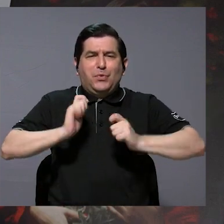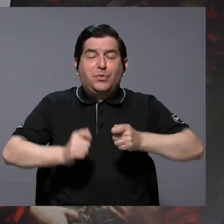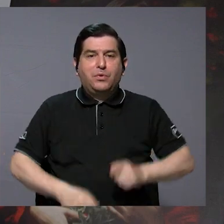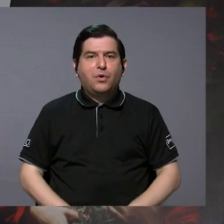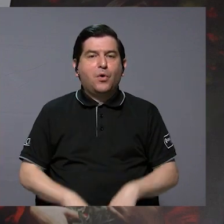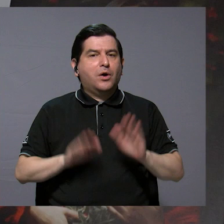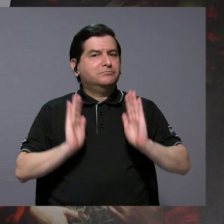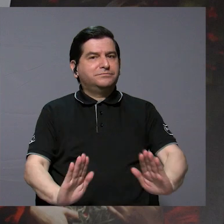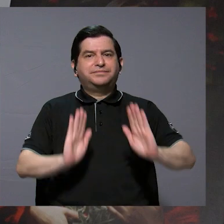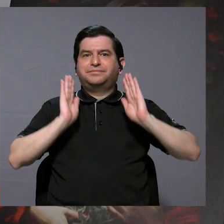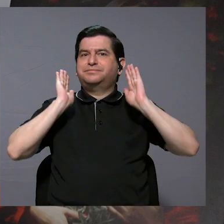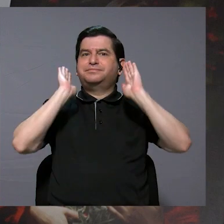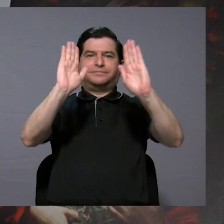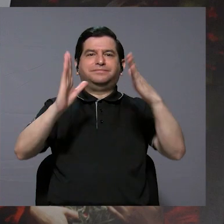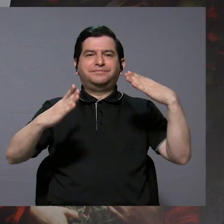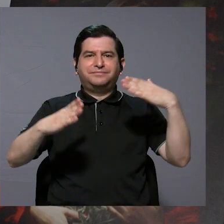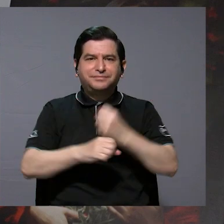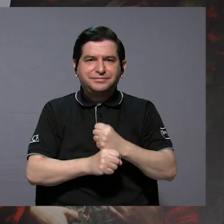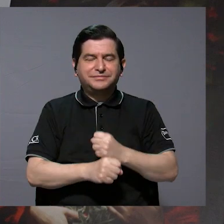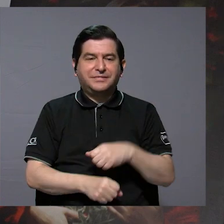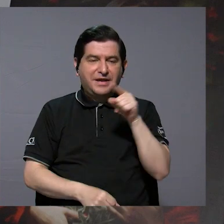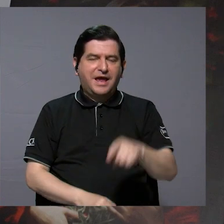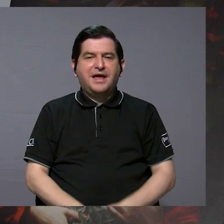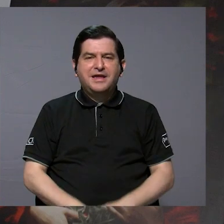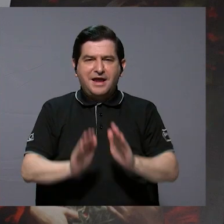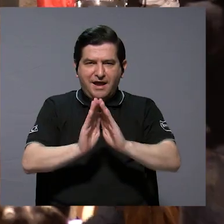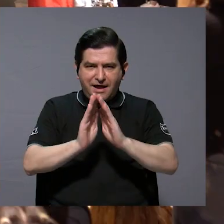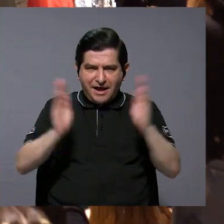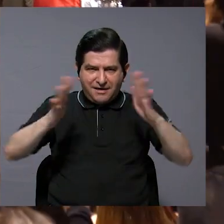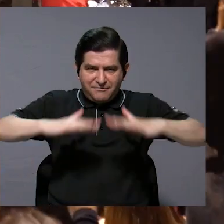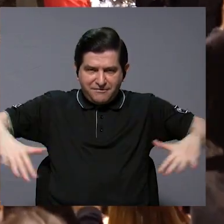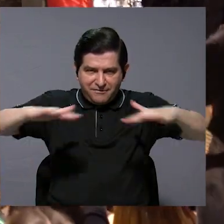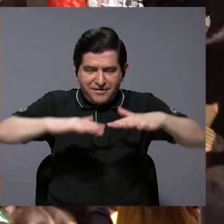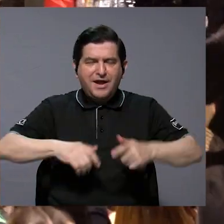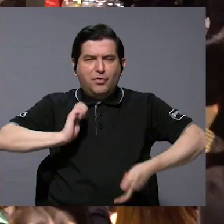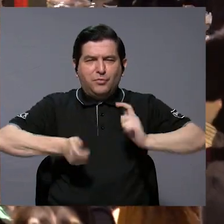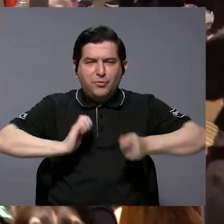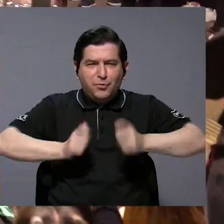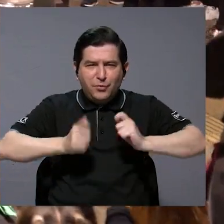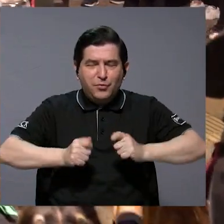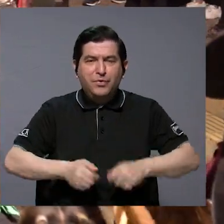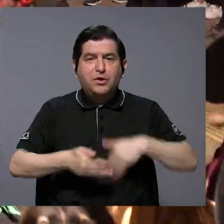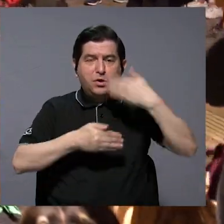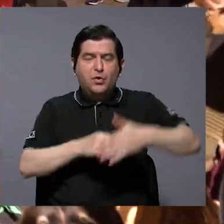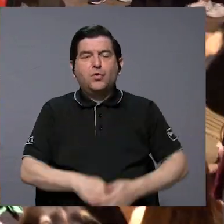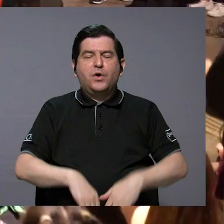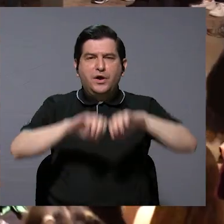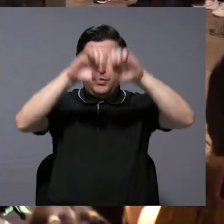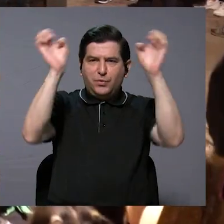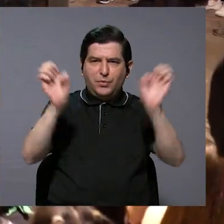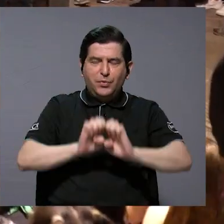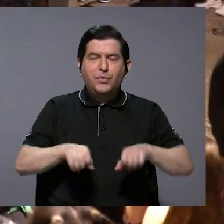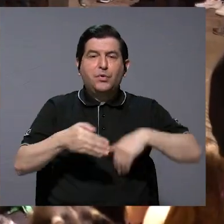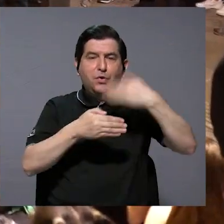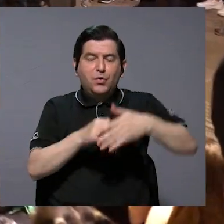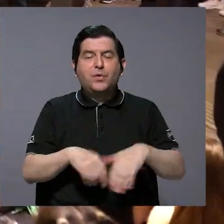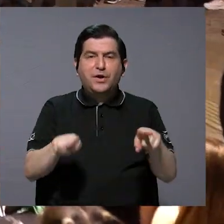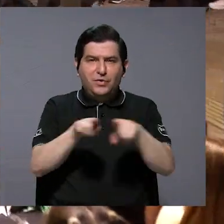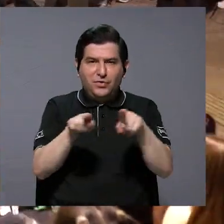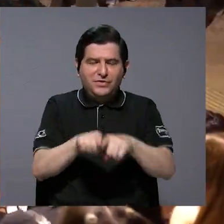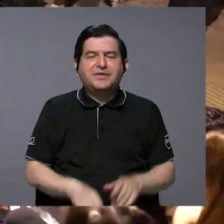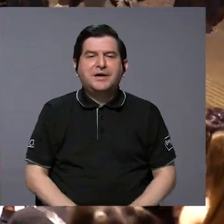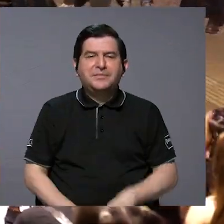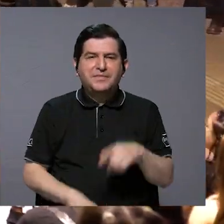y bueno, fue extraordinario lo que ella hizo. Ella iba abriendo paso con el redoblante, seguido el estandarte y de tercero